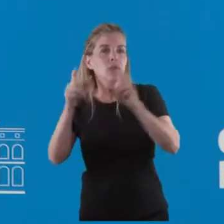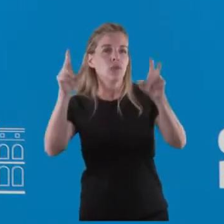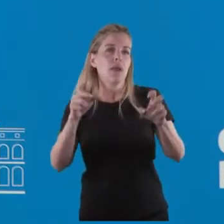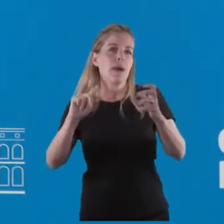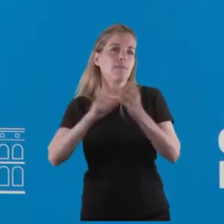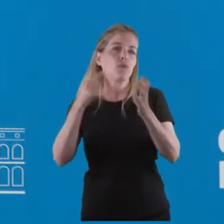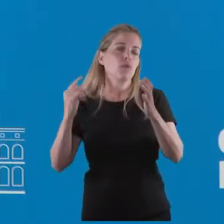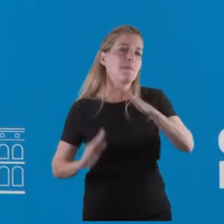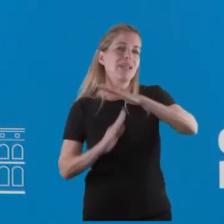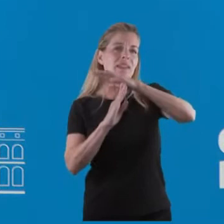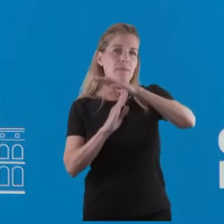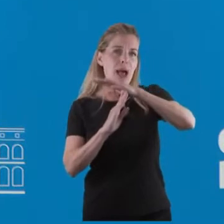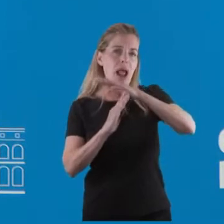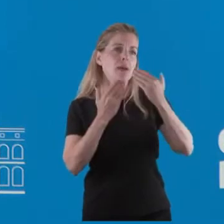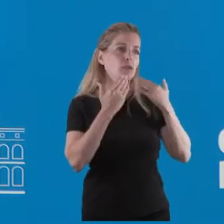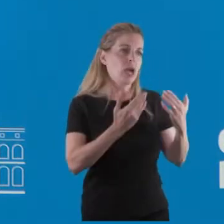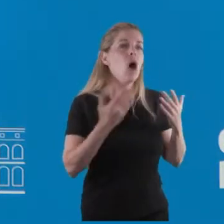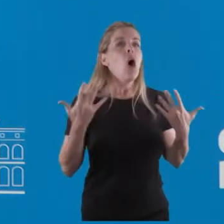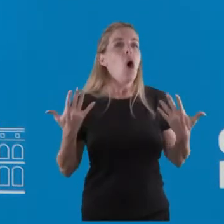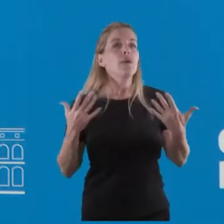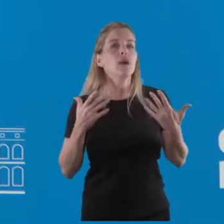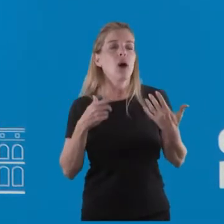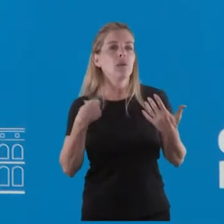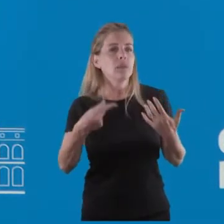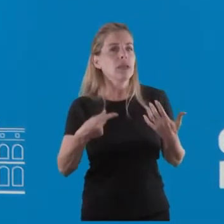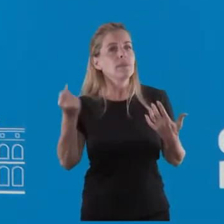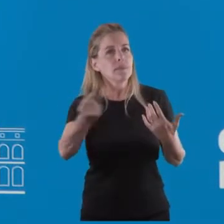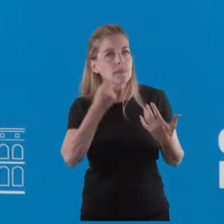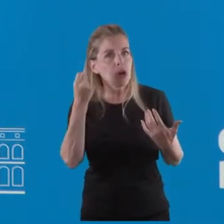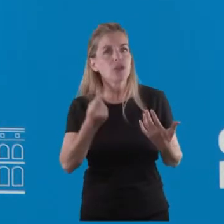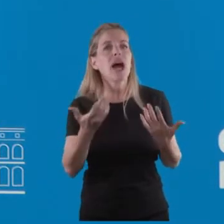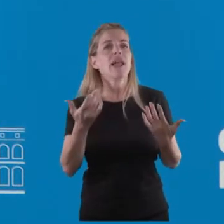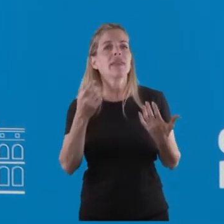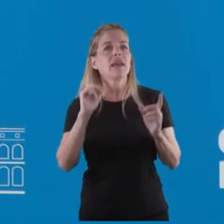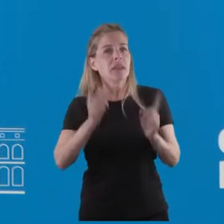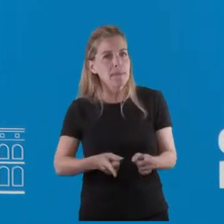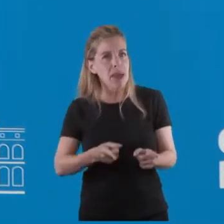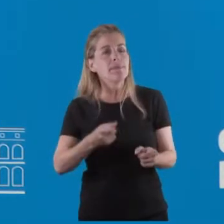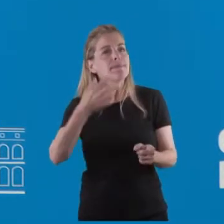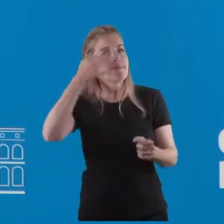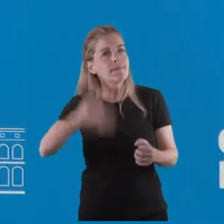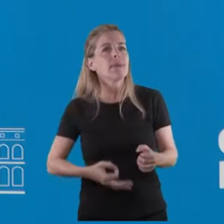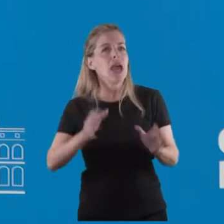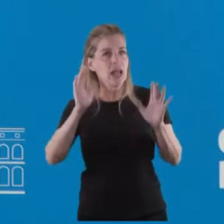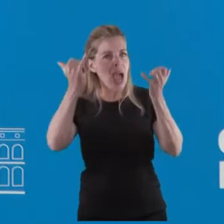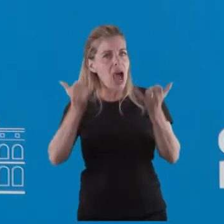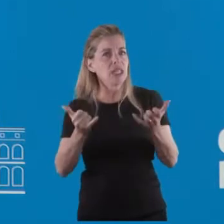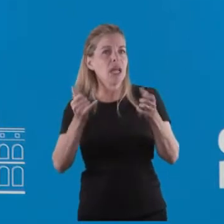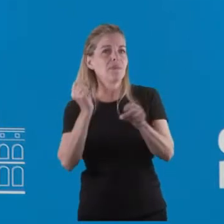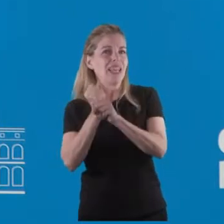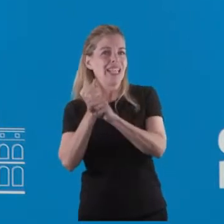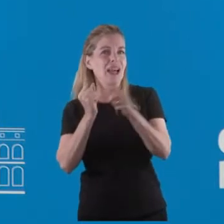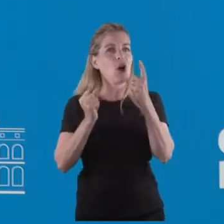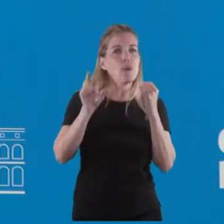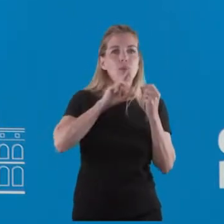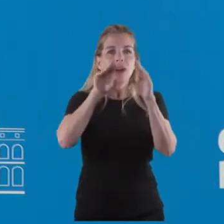su agenda muchas gracias y por supuesto siempre nos parece saludable y importante y justo que haya equidad pero cuando las mujeres